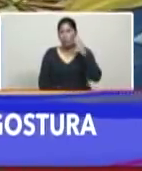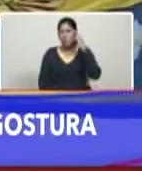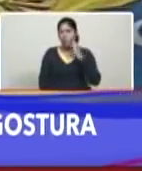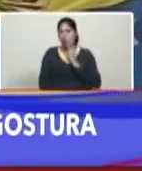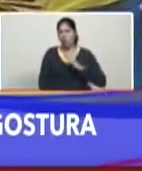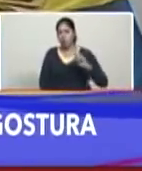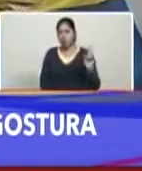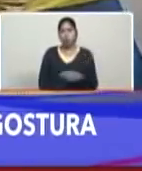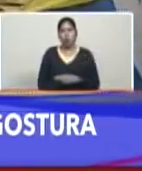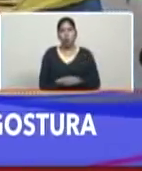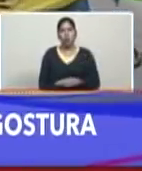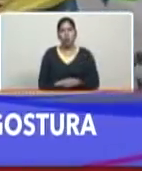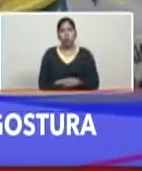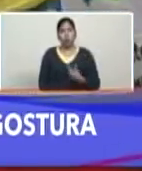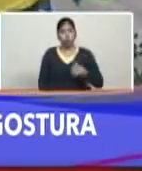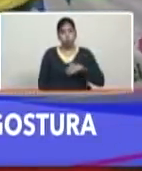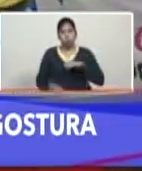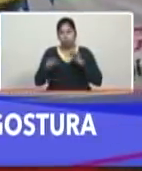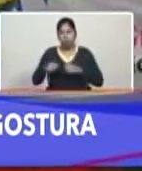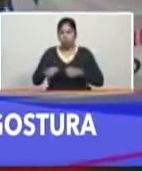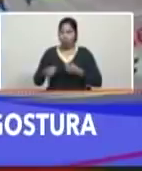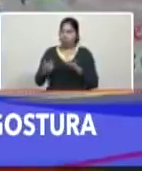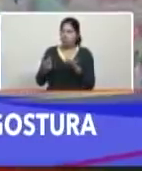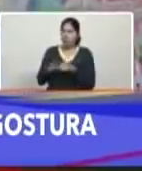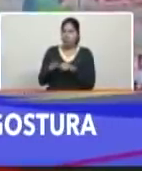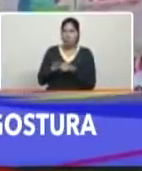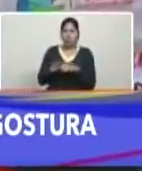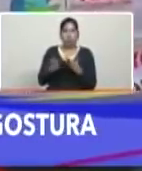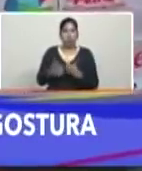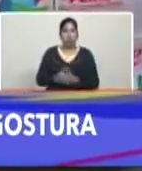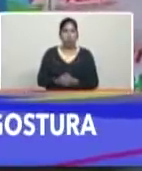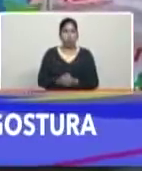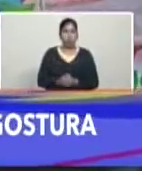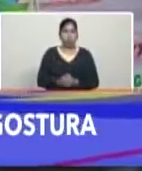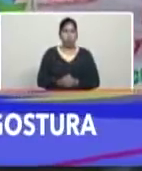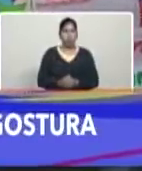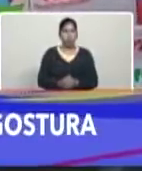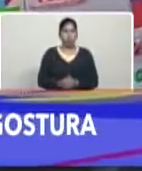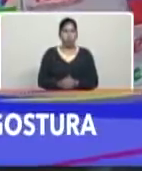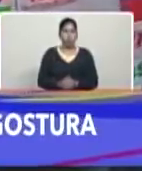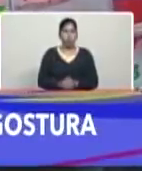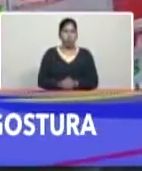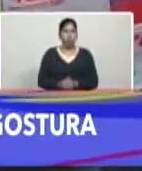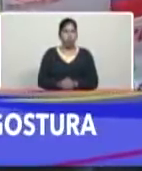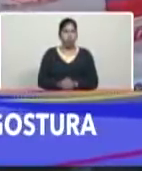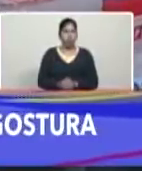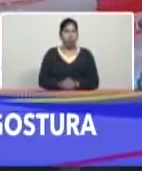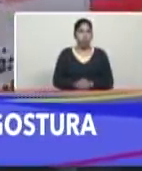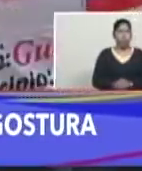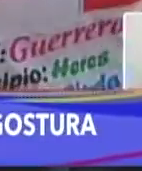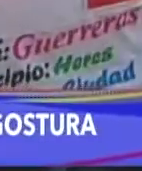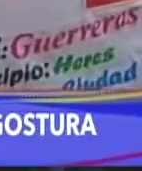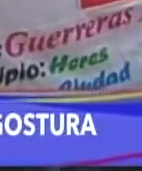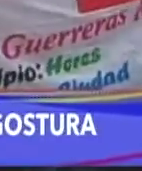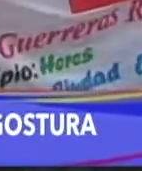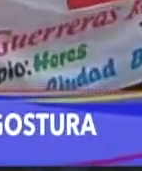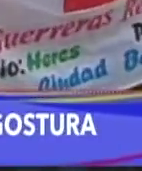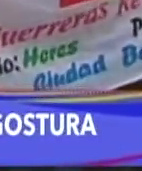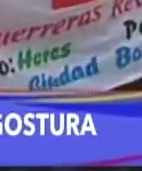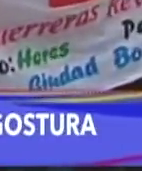bolivarianos, somos hijos de la libertad.